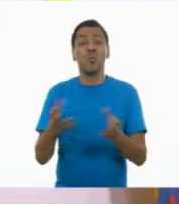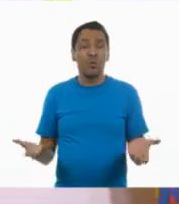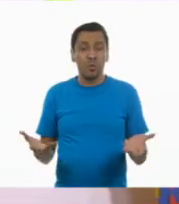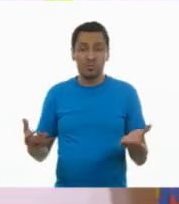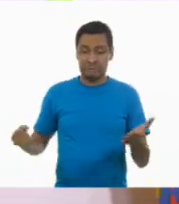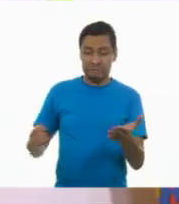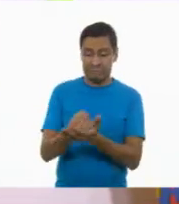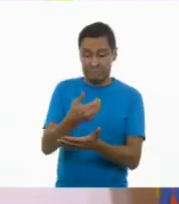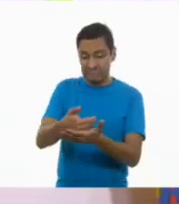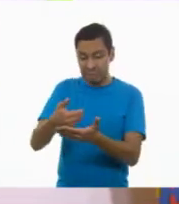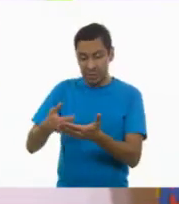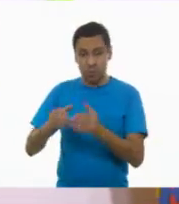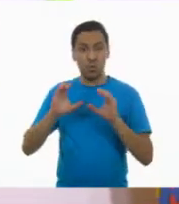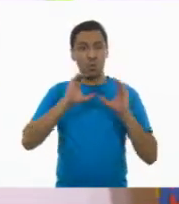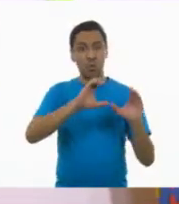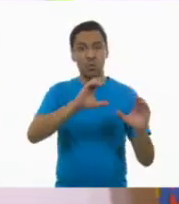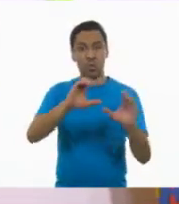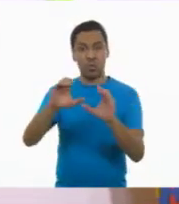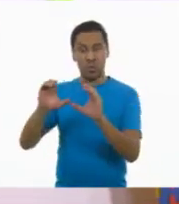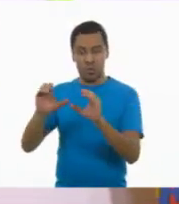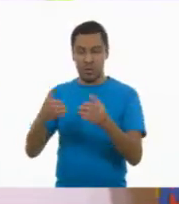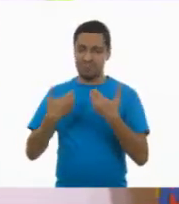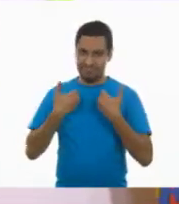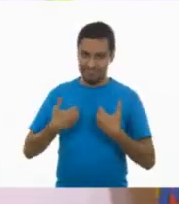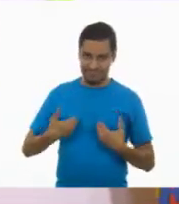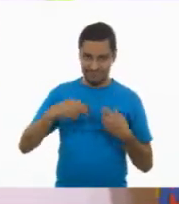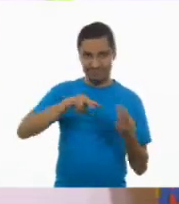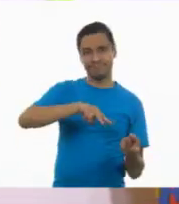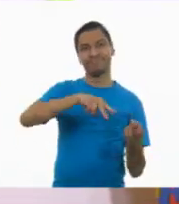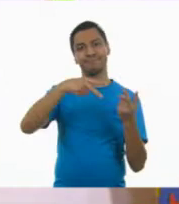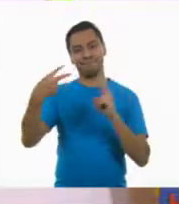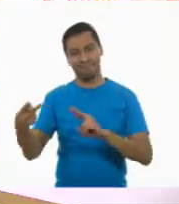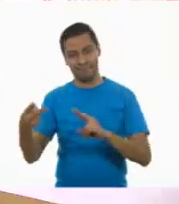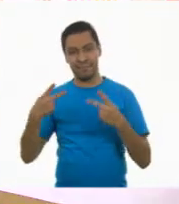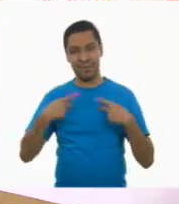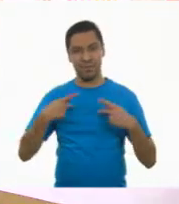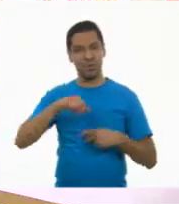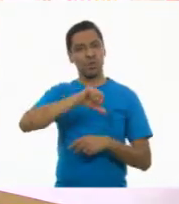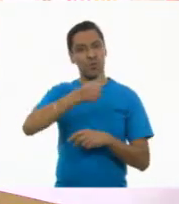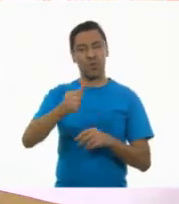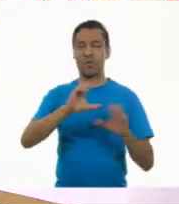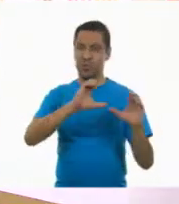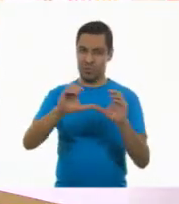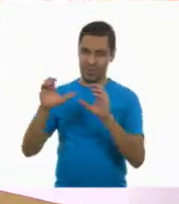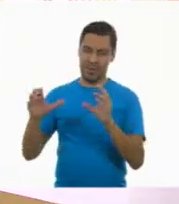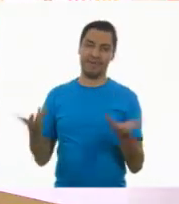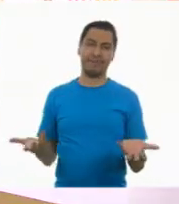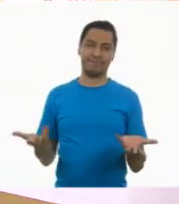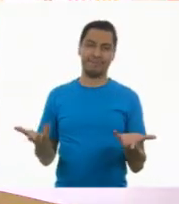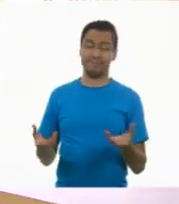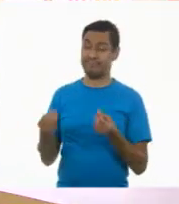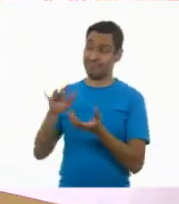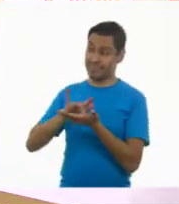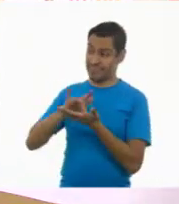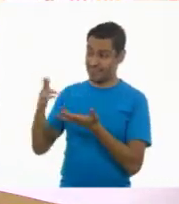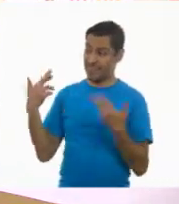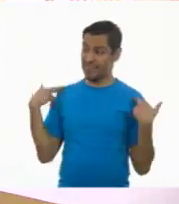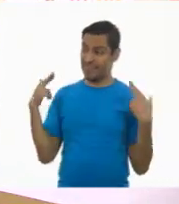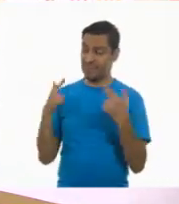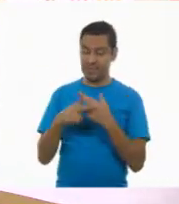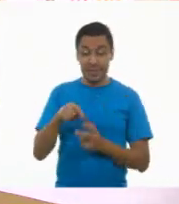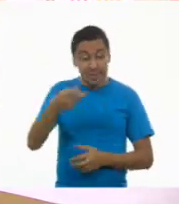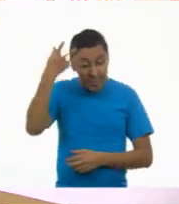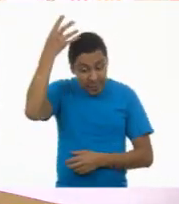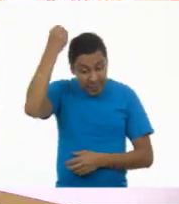se decida cuidar de manera personal y cuidar a las demás personas. Muchísimas gracias, maestra. Muchísimas gracias, Panchito,